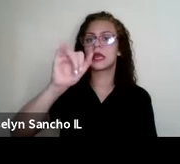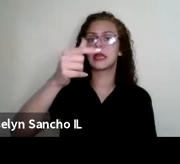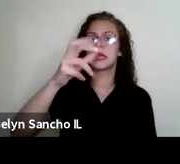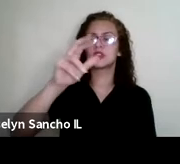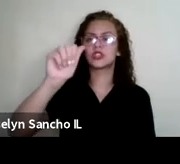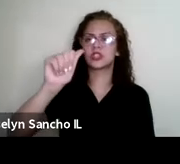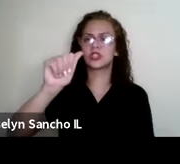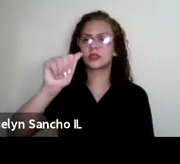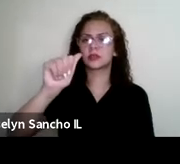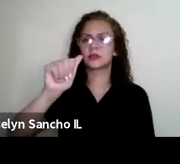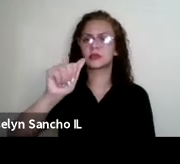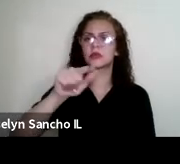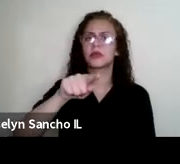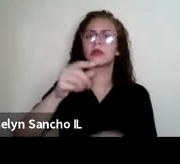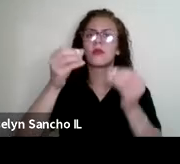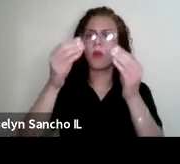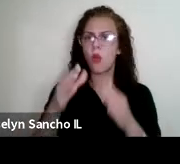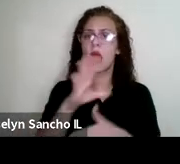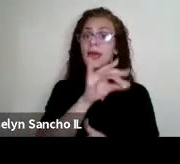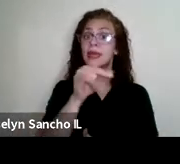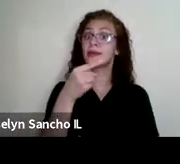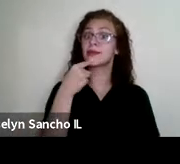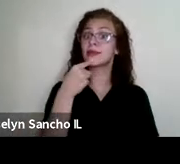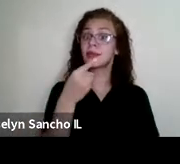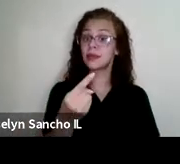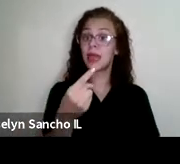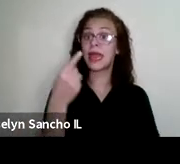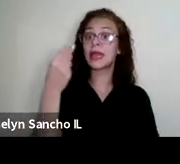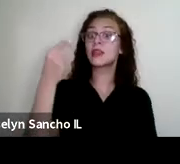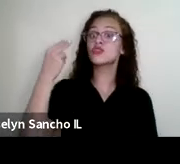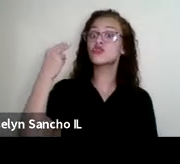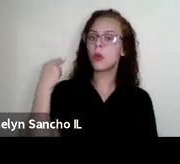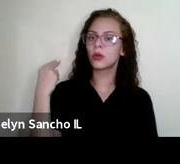es escritora, y que dice que la historia